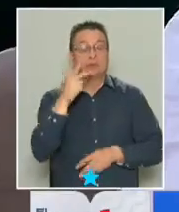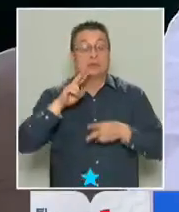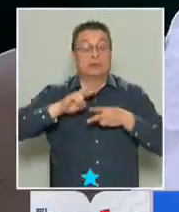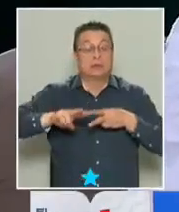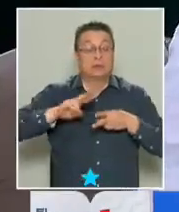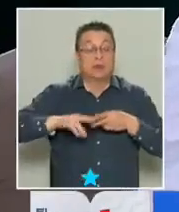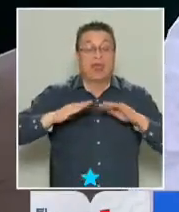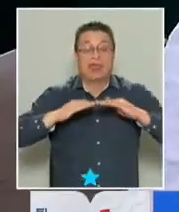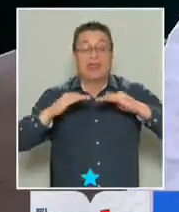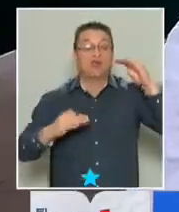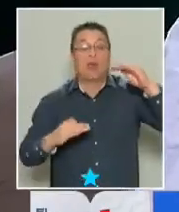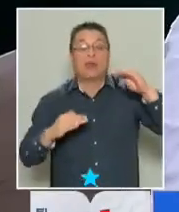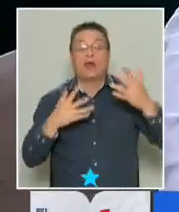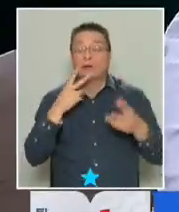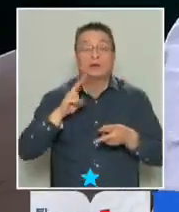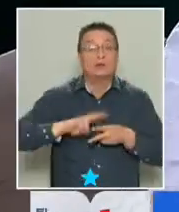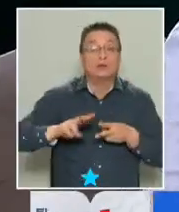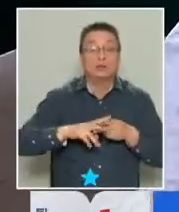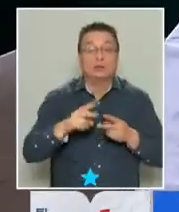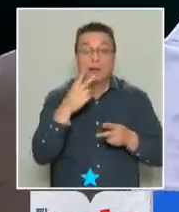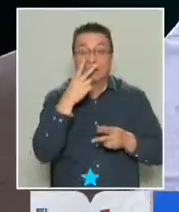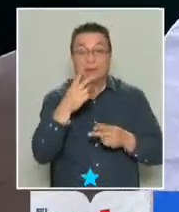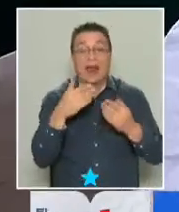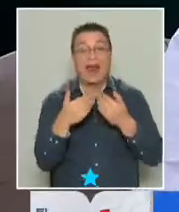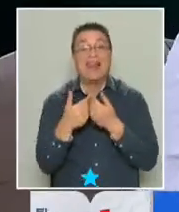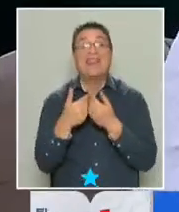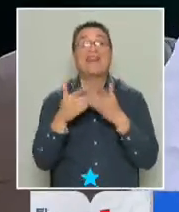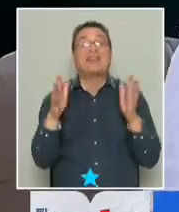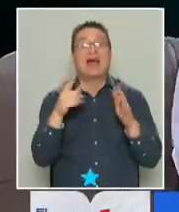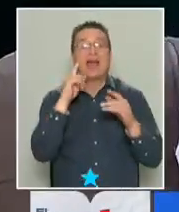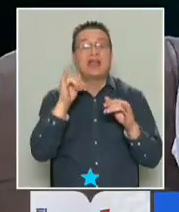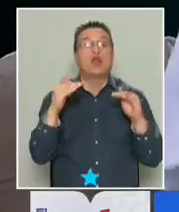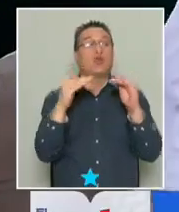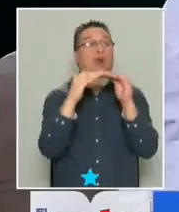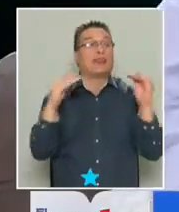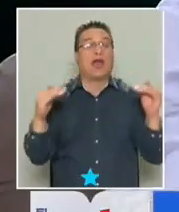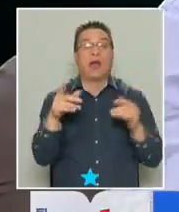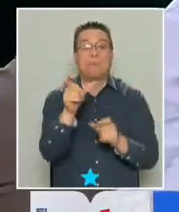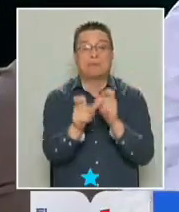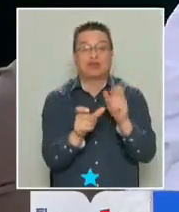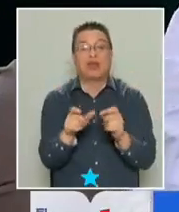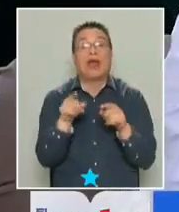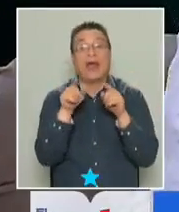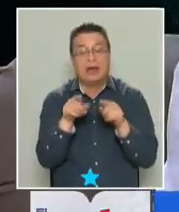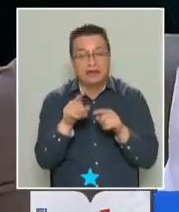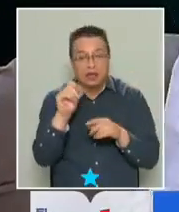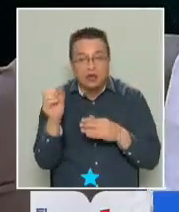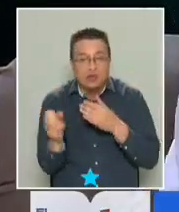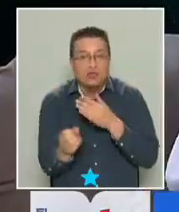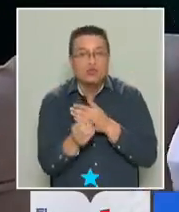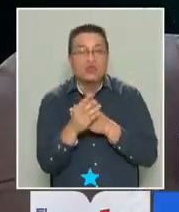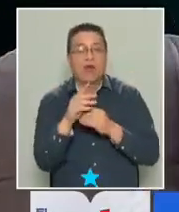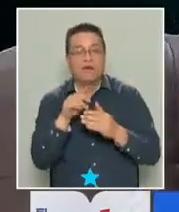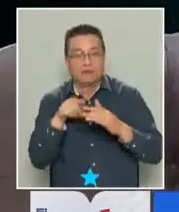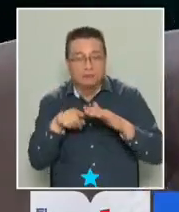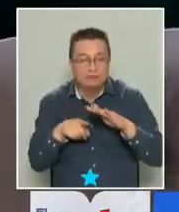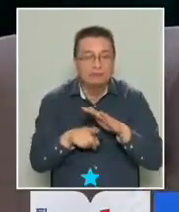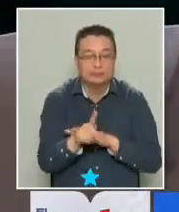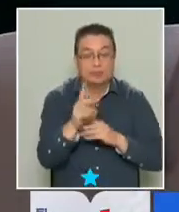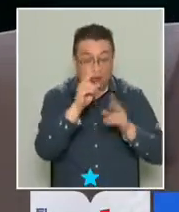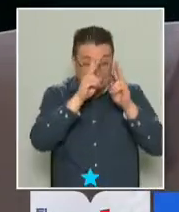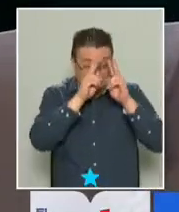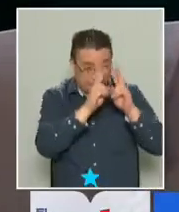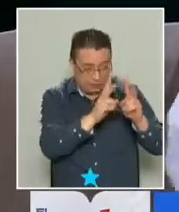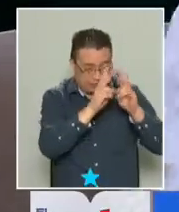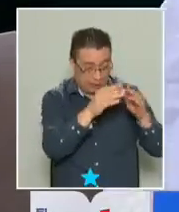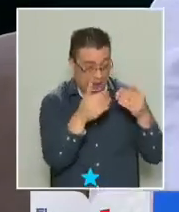de desigualdad se produzcan con miras a la libertad y vuelta de las personas y ahí viene la nueva impronta por eso es que junto con respetar las